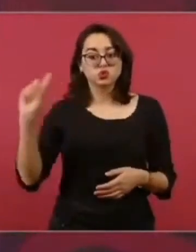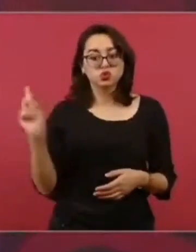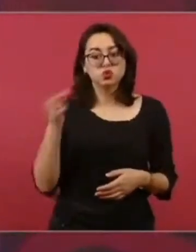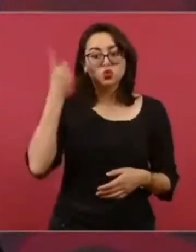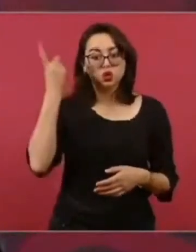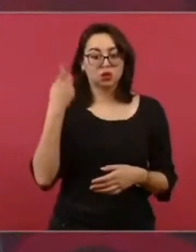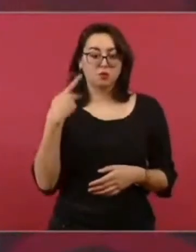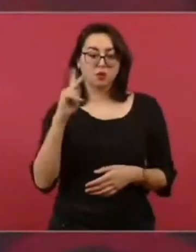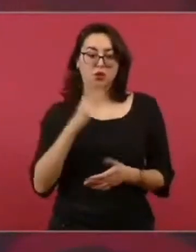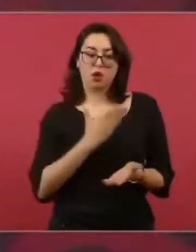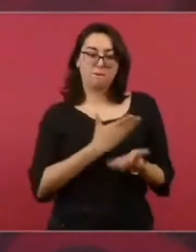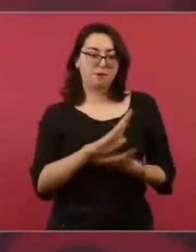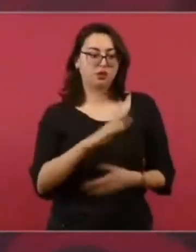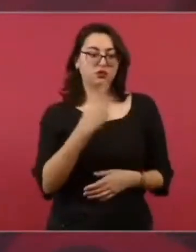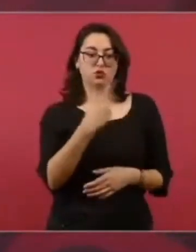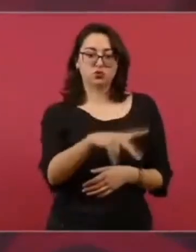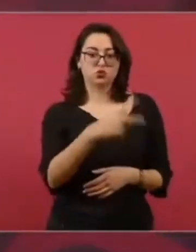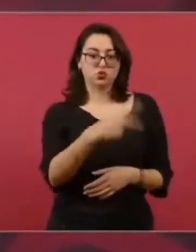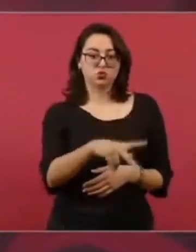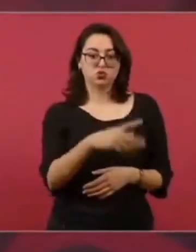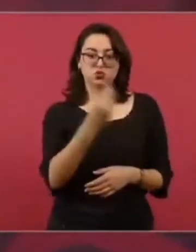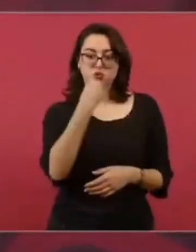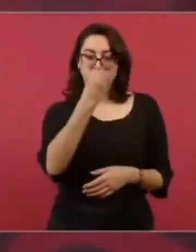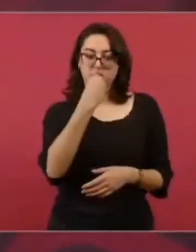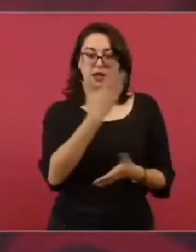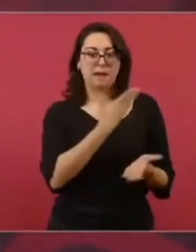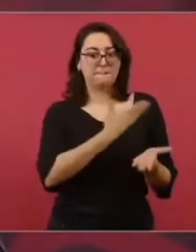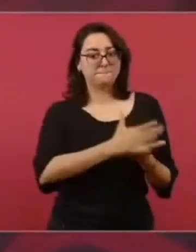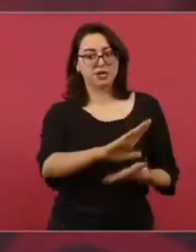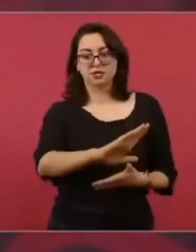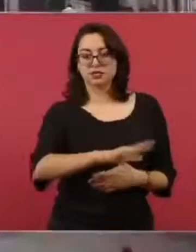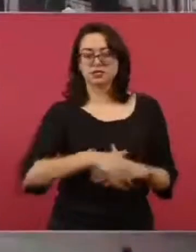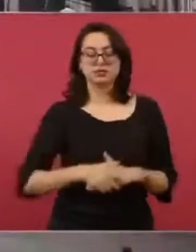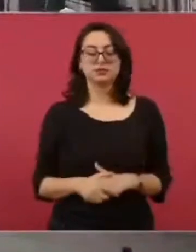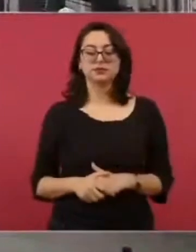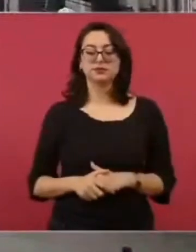cuando comprara su comida. Eso